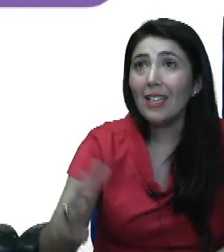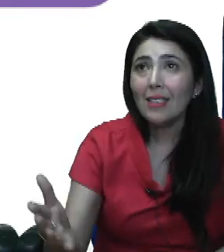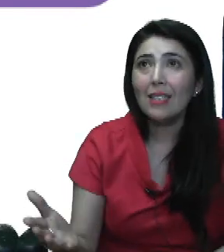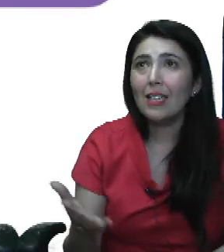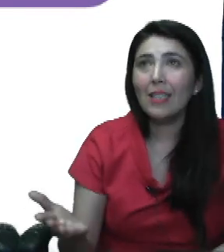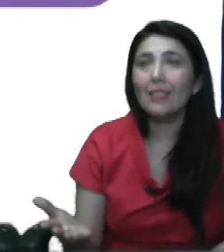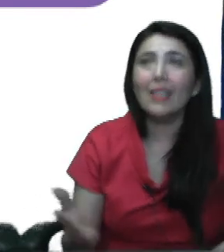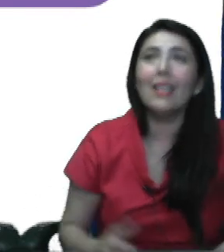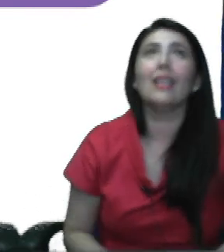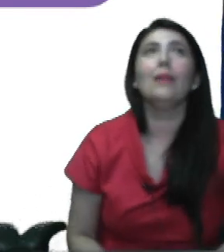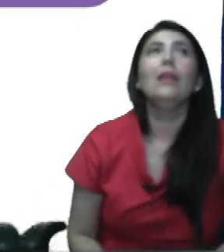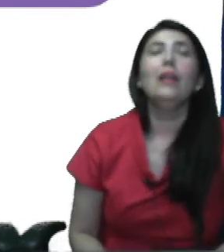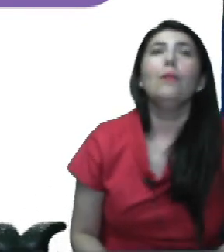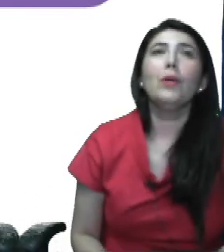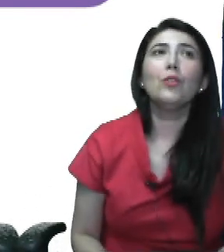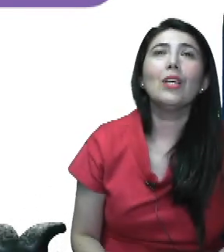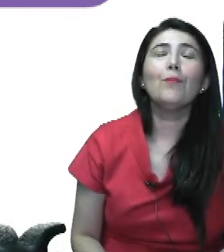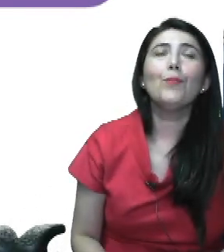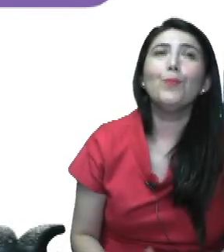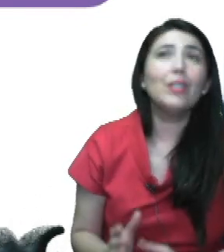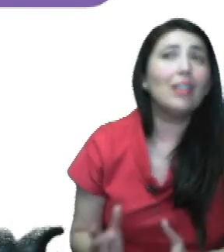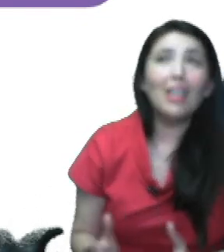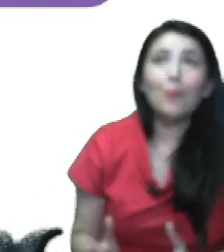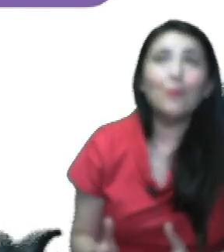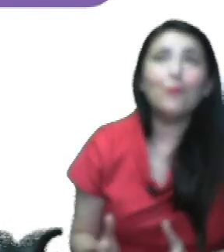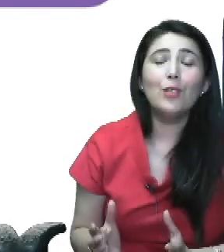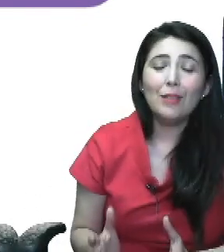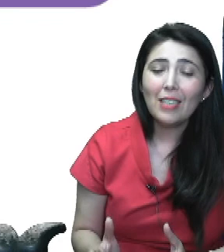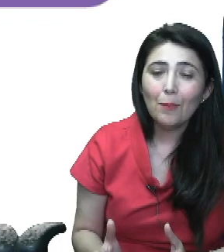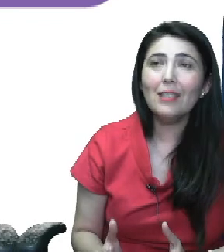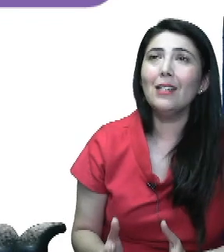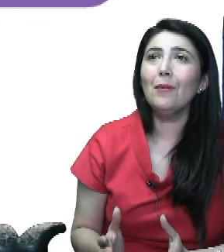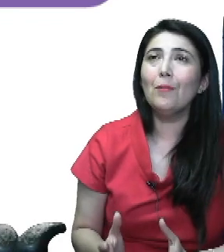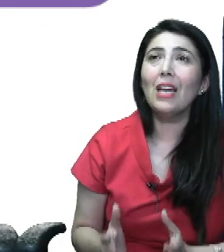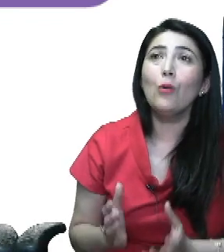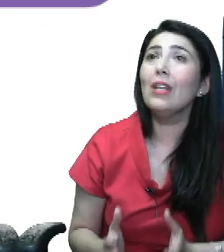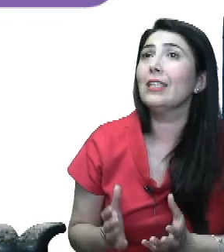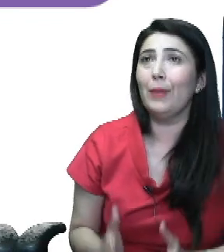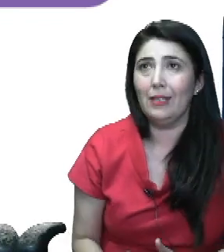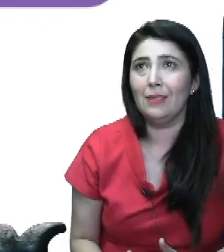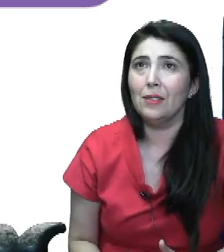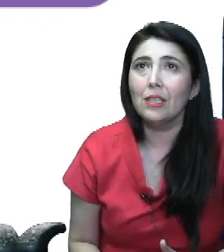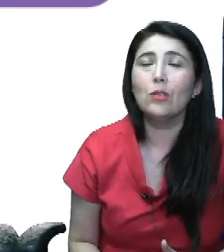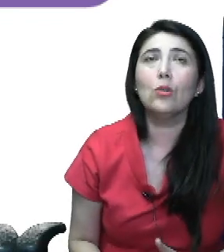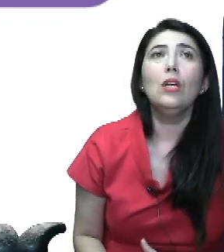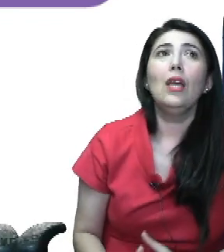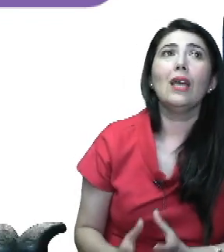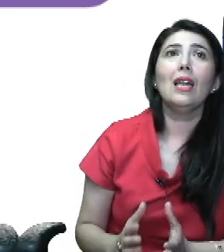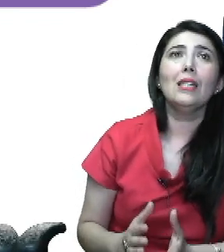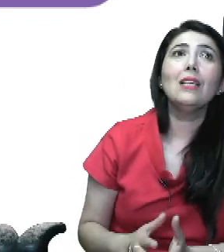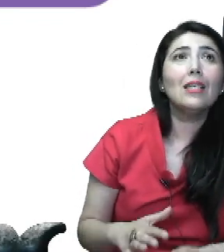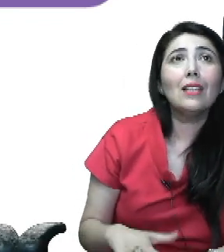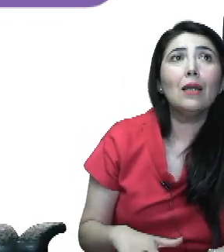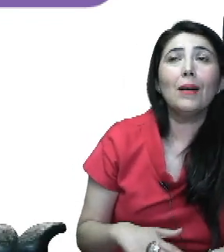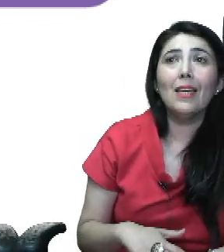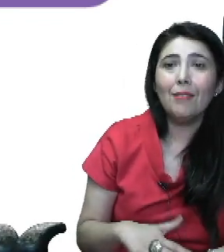¿Por qué se genera esta estrategia? Puesto se genera fundamentalmente a la luz de la experiencia, ¿cierto? En